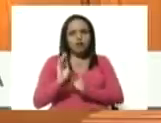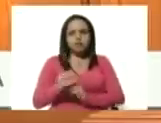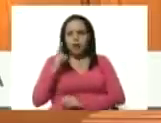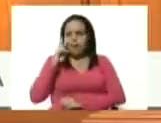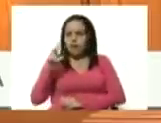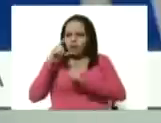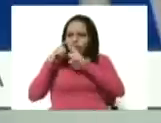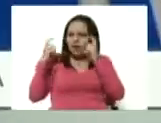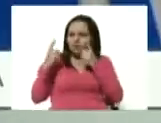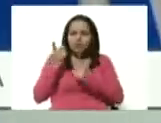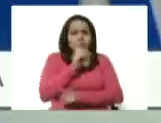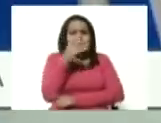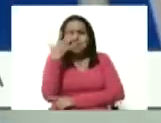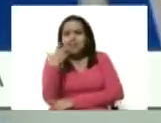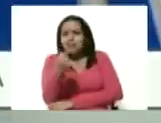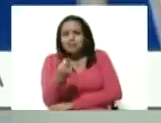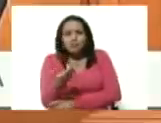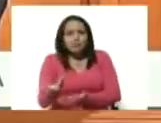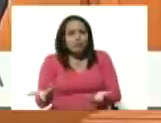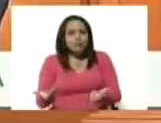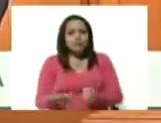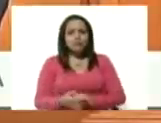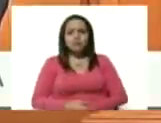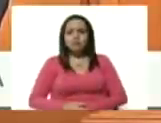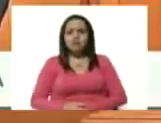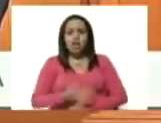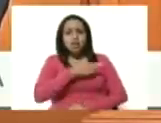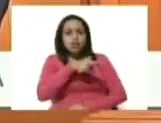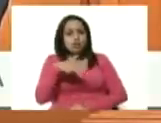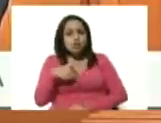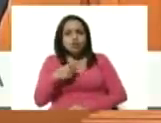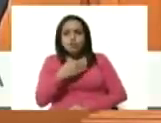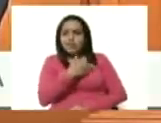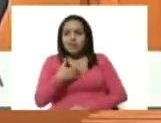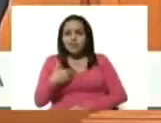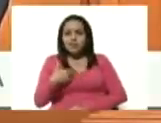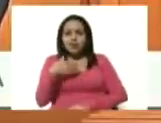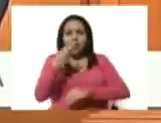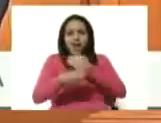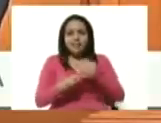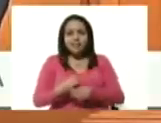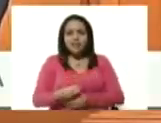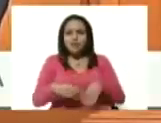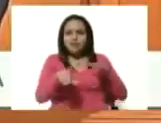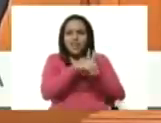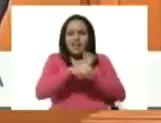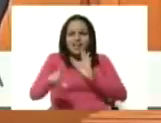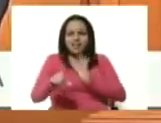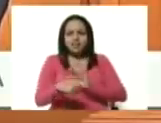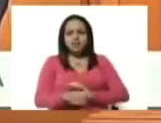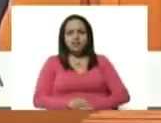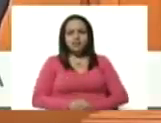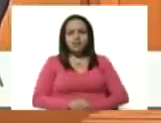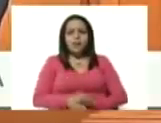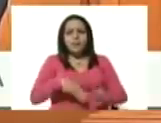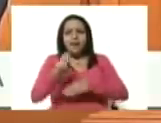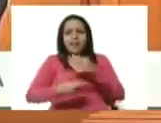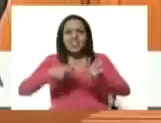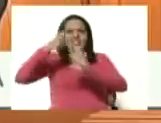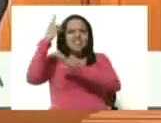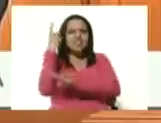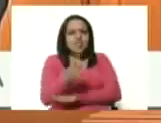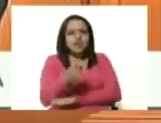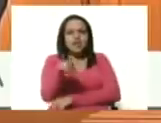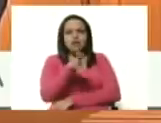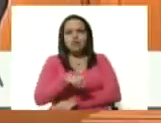No puedo entenderlo. Nosotros no hemos querido hacer un decreto para hacer obligatorio el